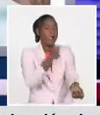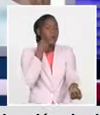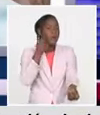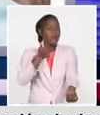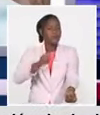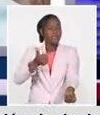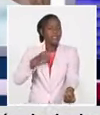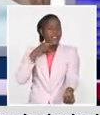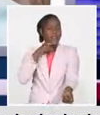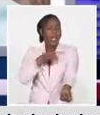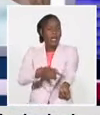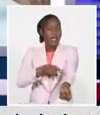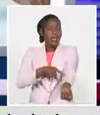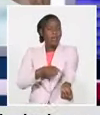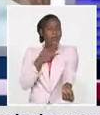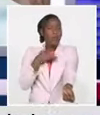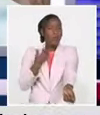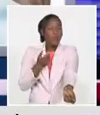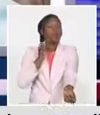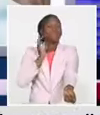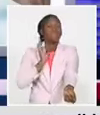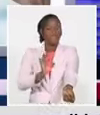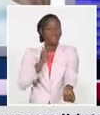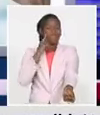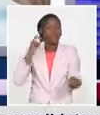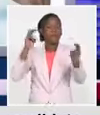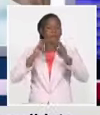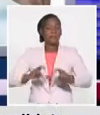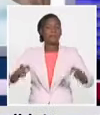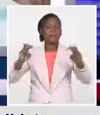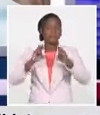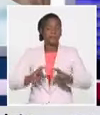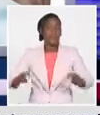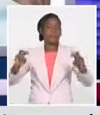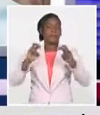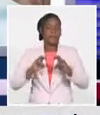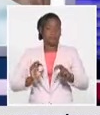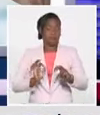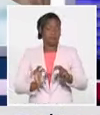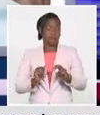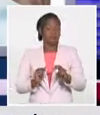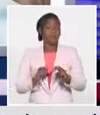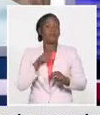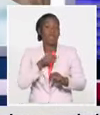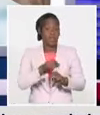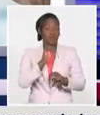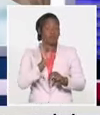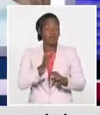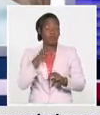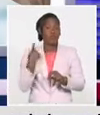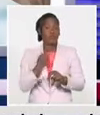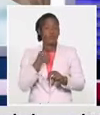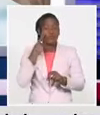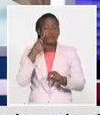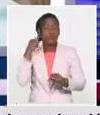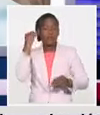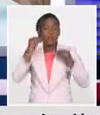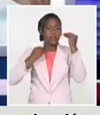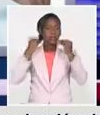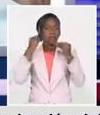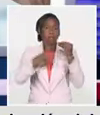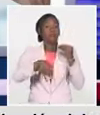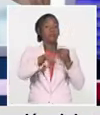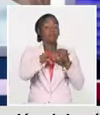incluyeron en los estudios de intervención. Igualmente son estudios que las personas tienen que mantener